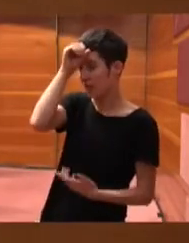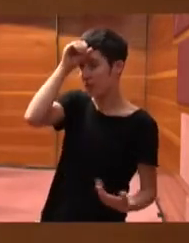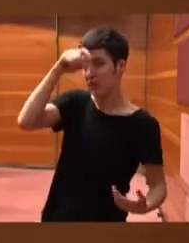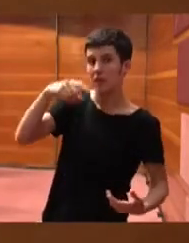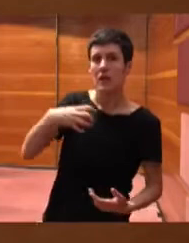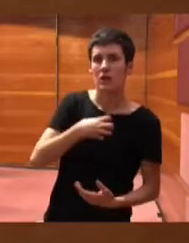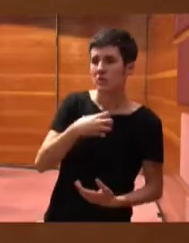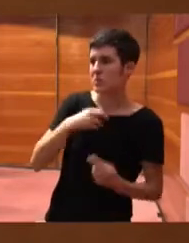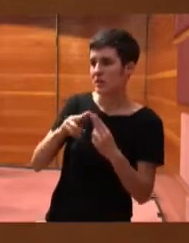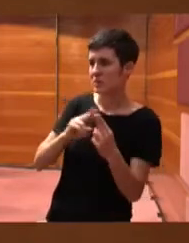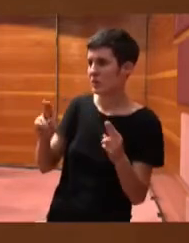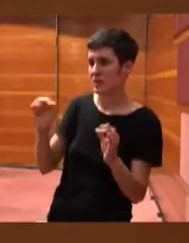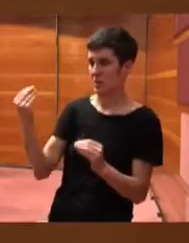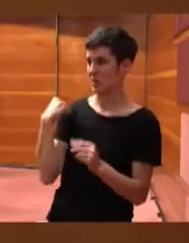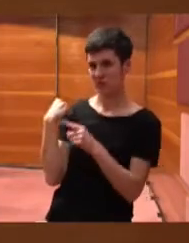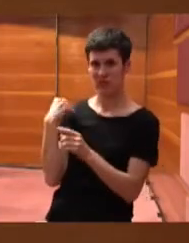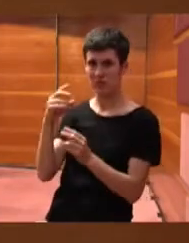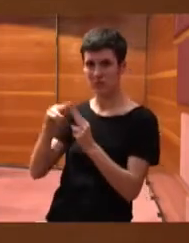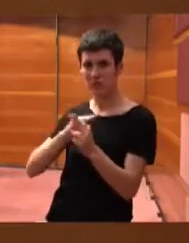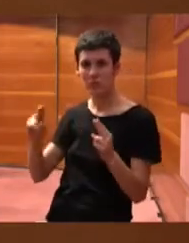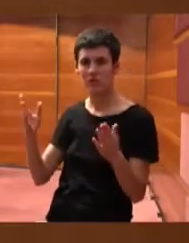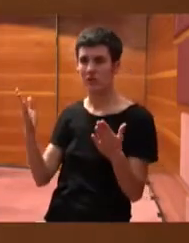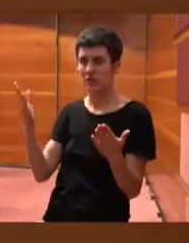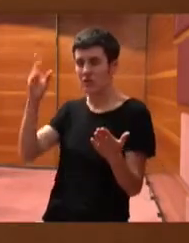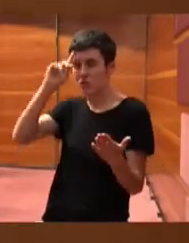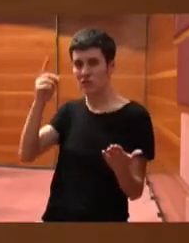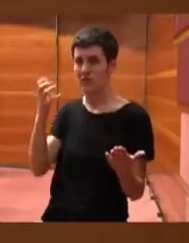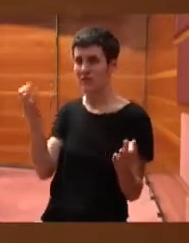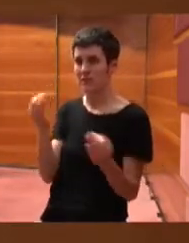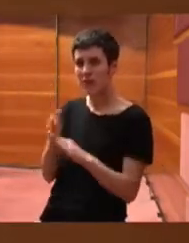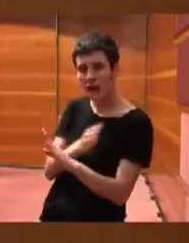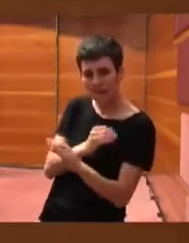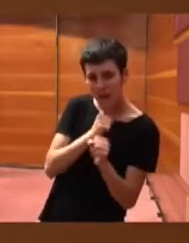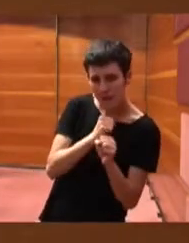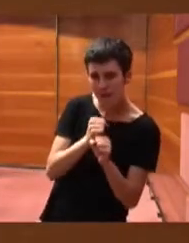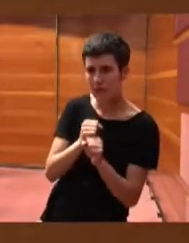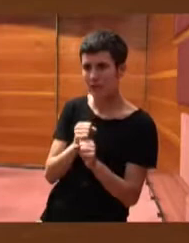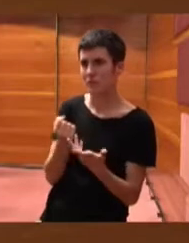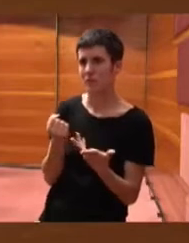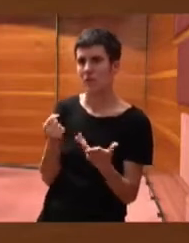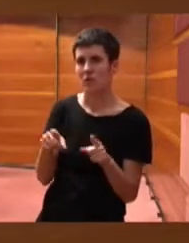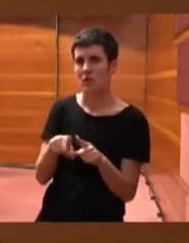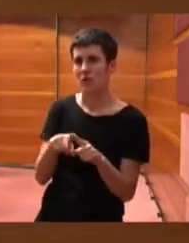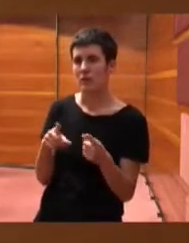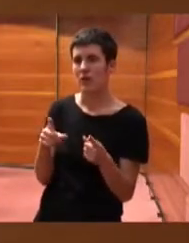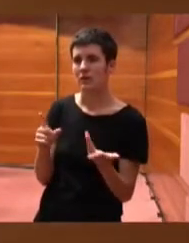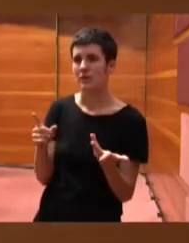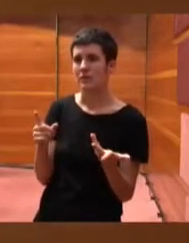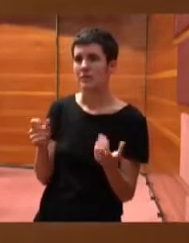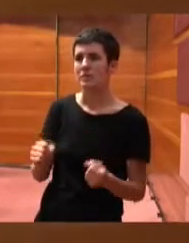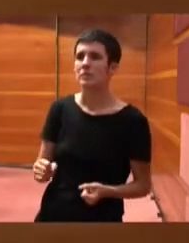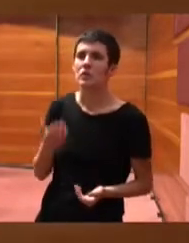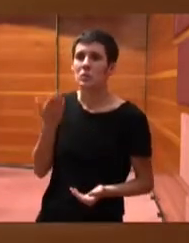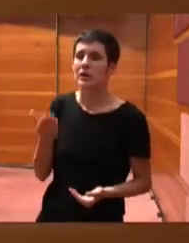No se puede responder a esa pregunta si no hemos hecho los trabajos previos. ¿Qué es primero, el huevo o la gallina? Lo primero es el